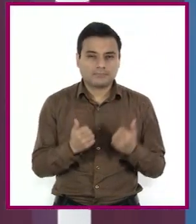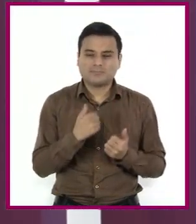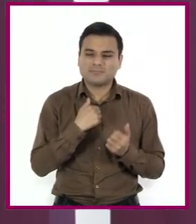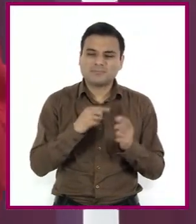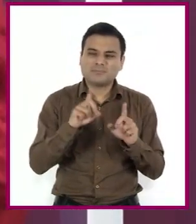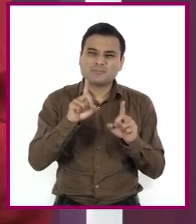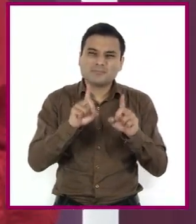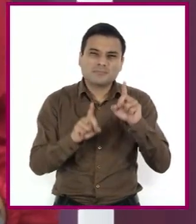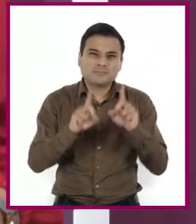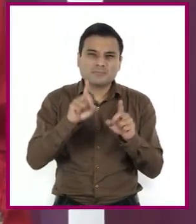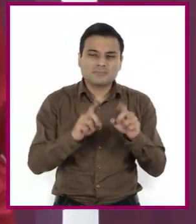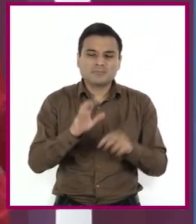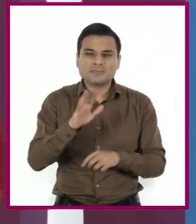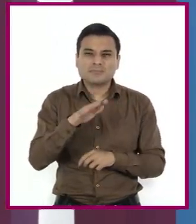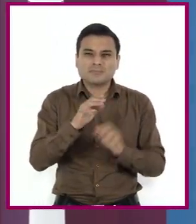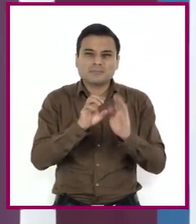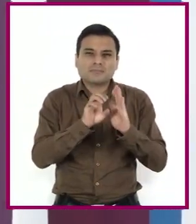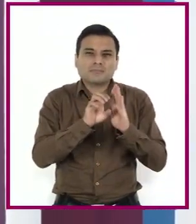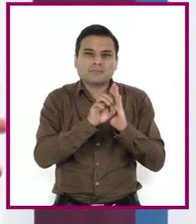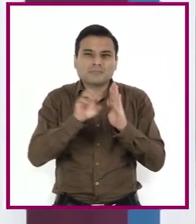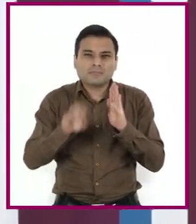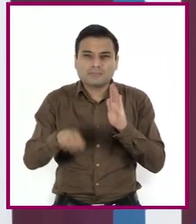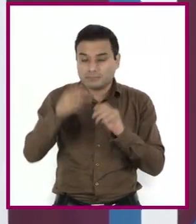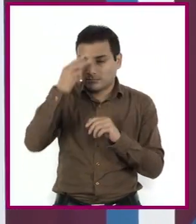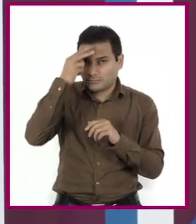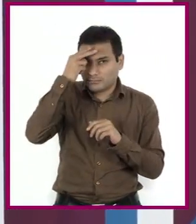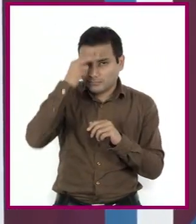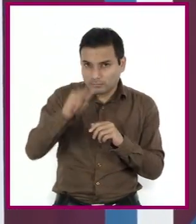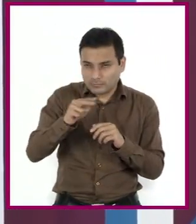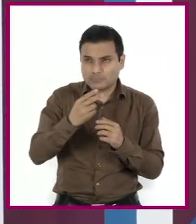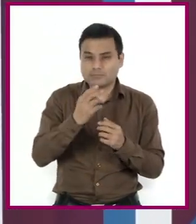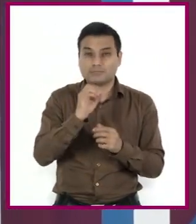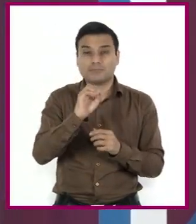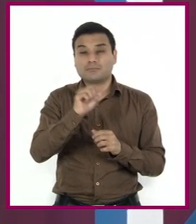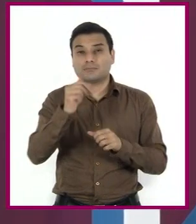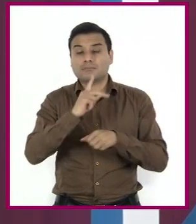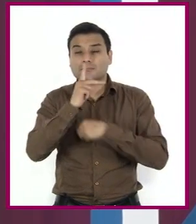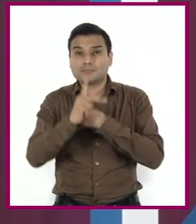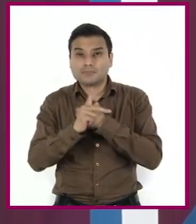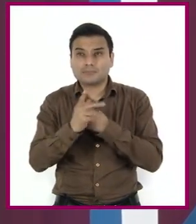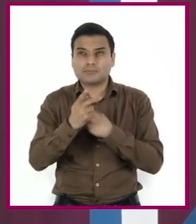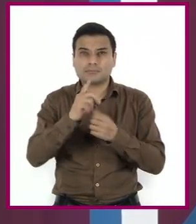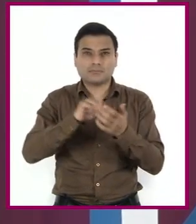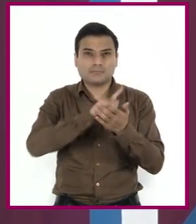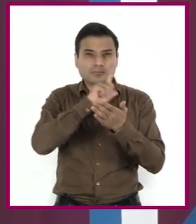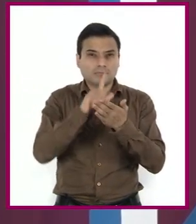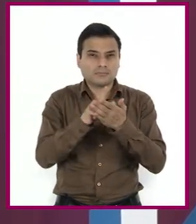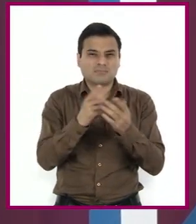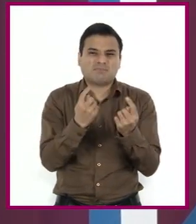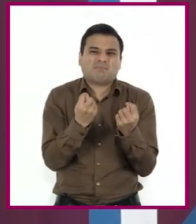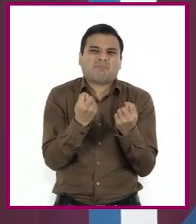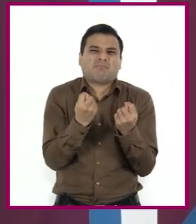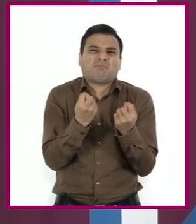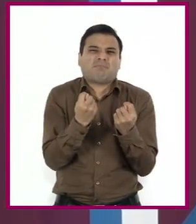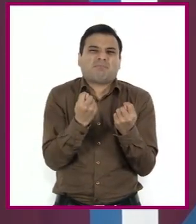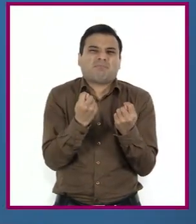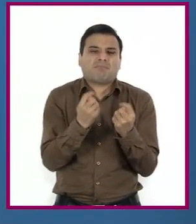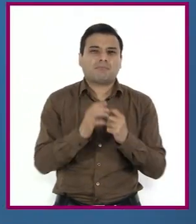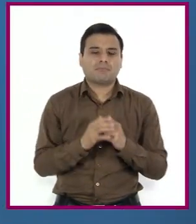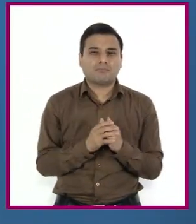duda. ¿Qué sucede en nuestro país y en otros lugares del mundo cuando no se aplican las leyes con